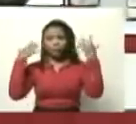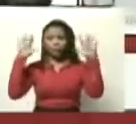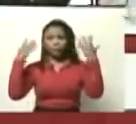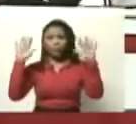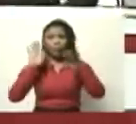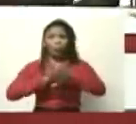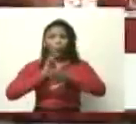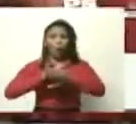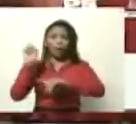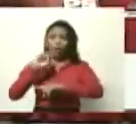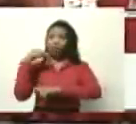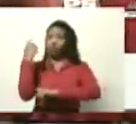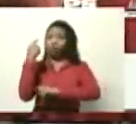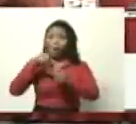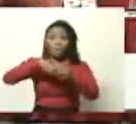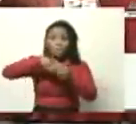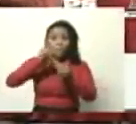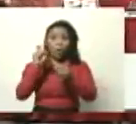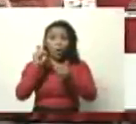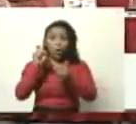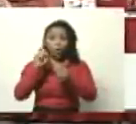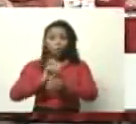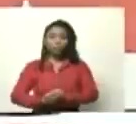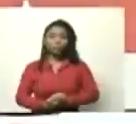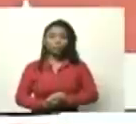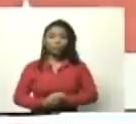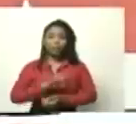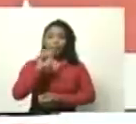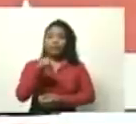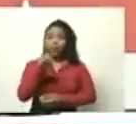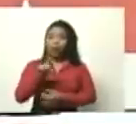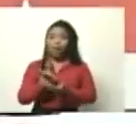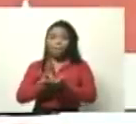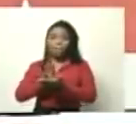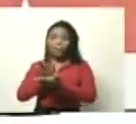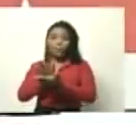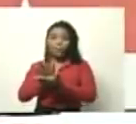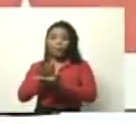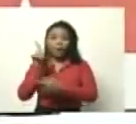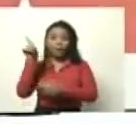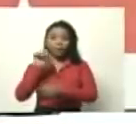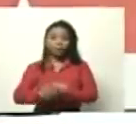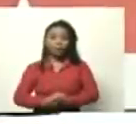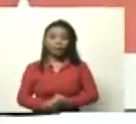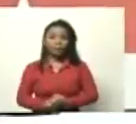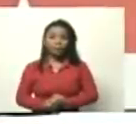Porque no fue que solo se salió, sino que los echó de allá.